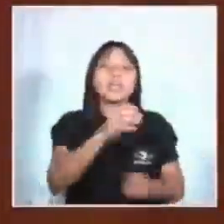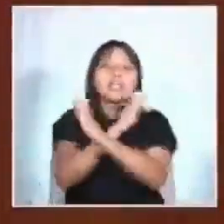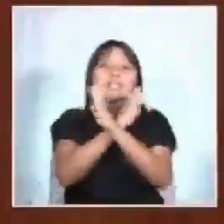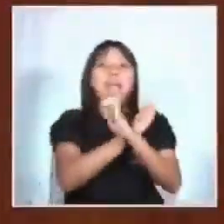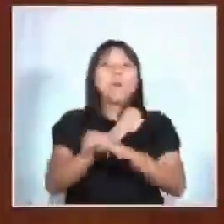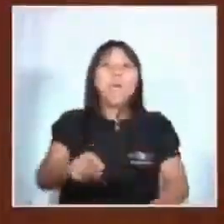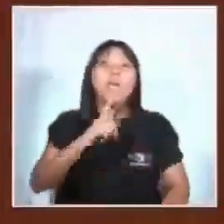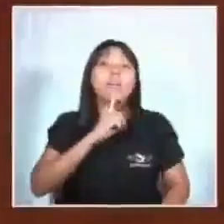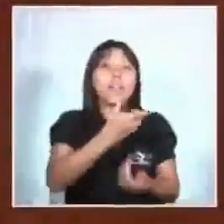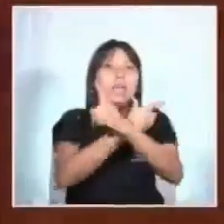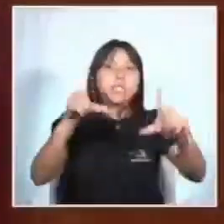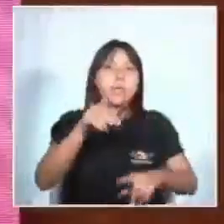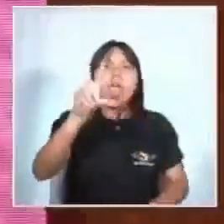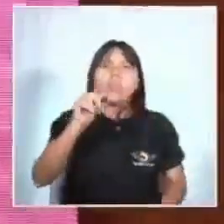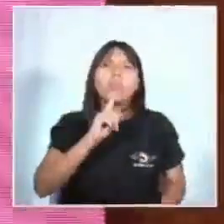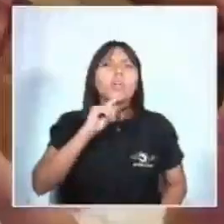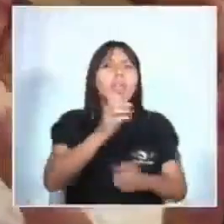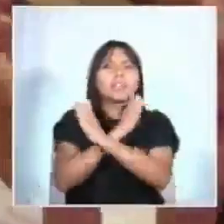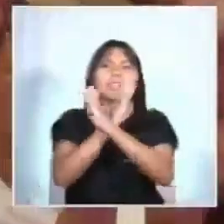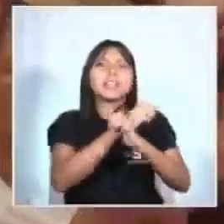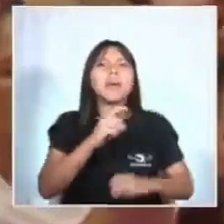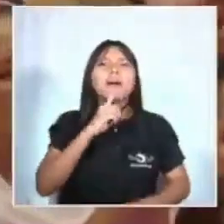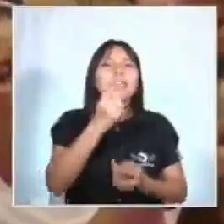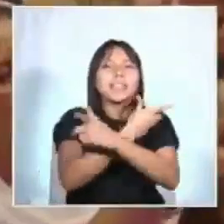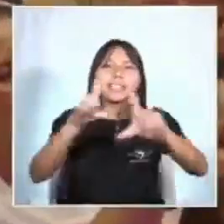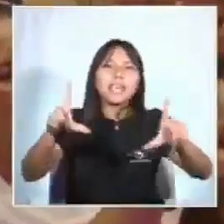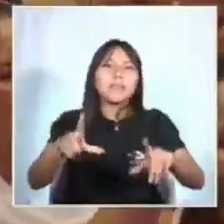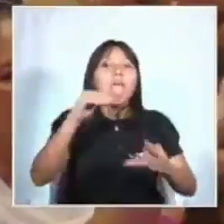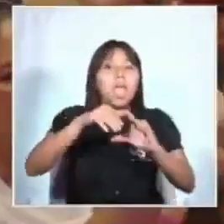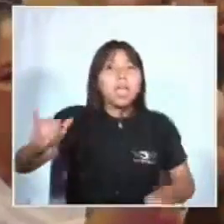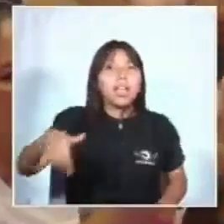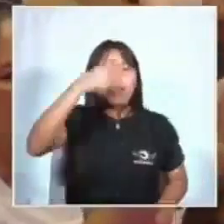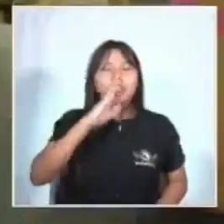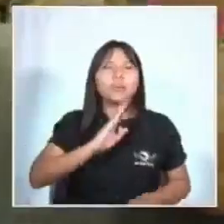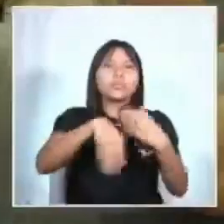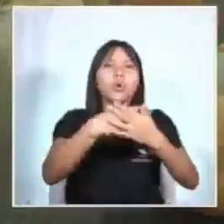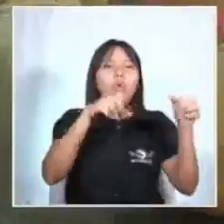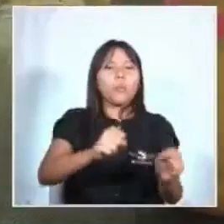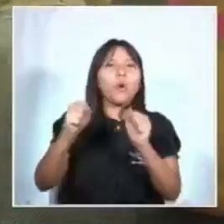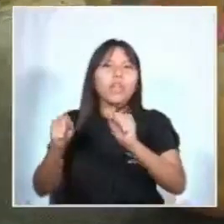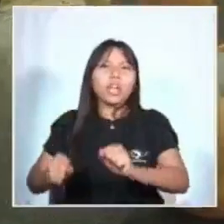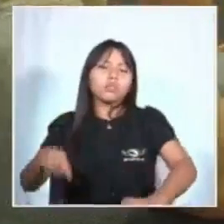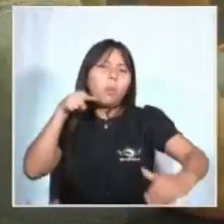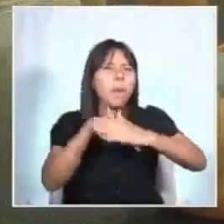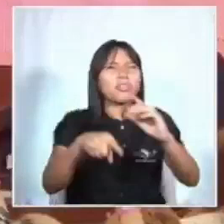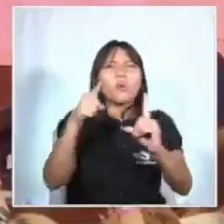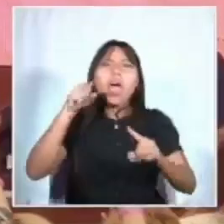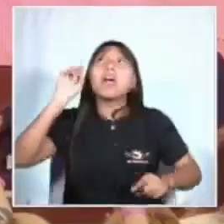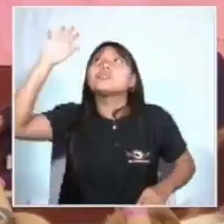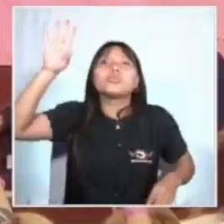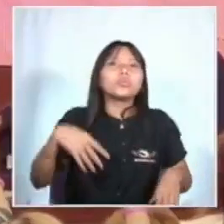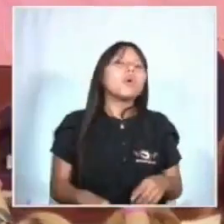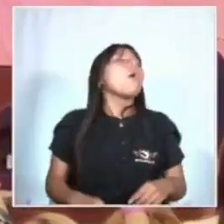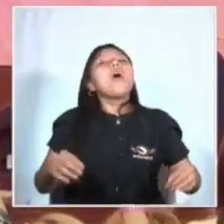libre. Tú no eres esclava, tú eres libre. El Dios Todopoderoso mató a su Hijo por ti,